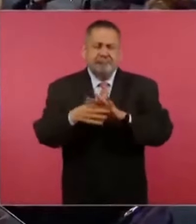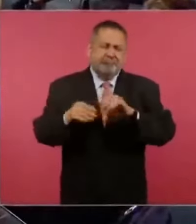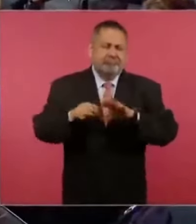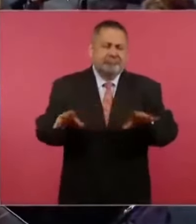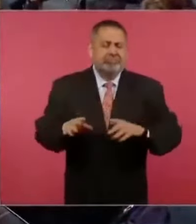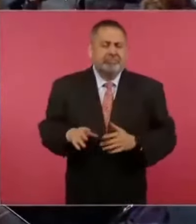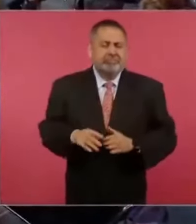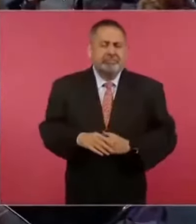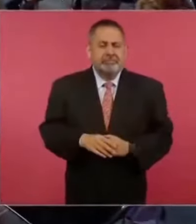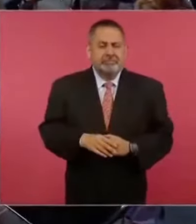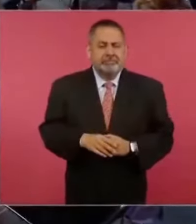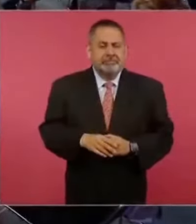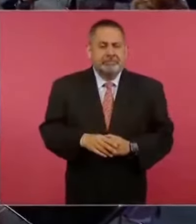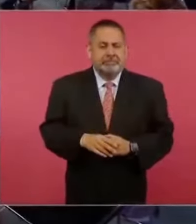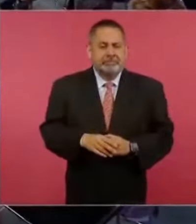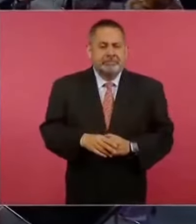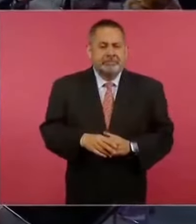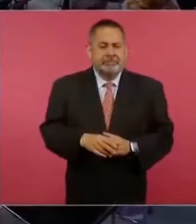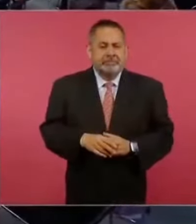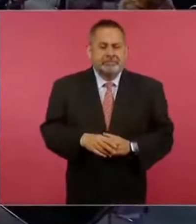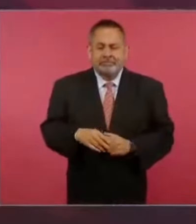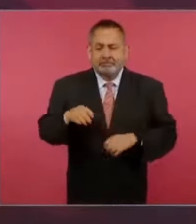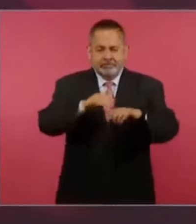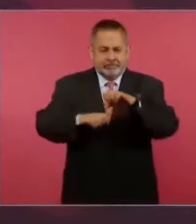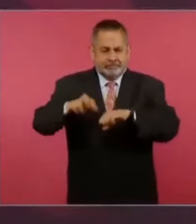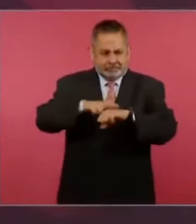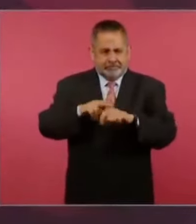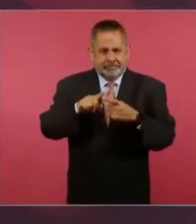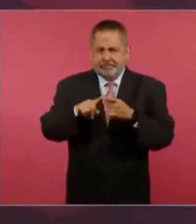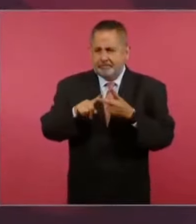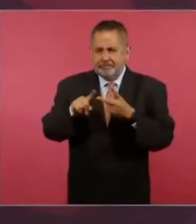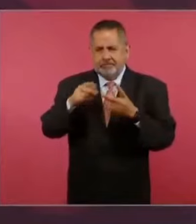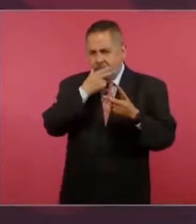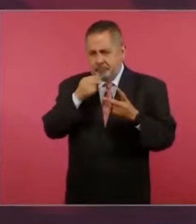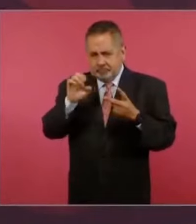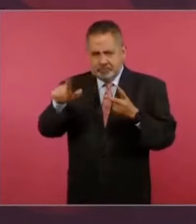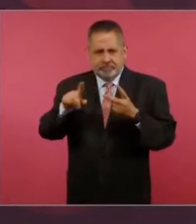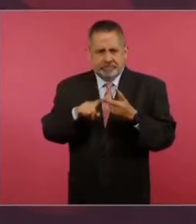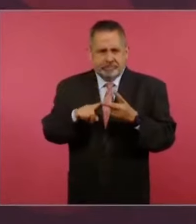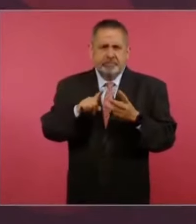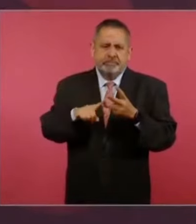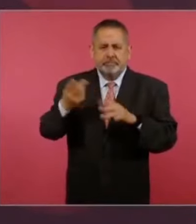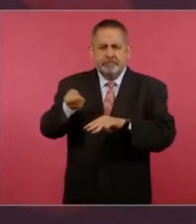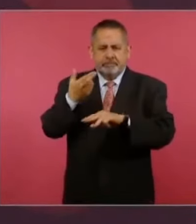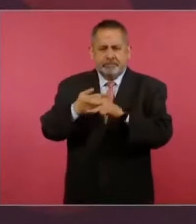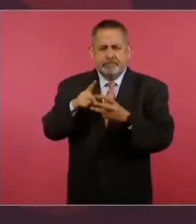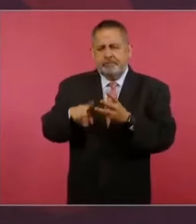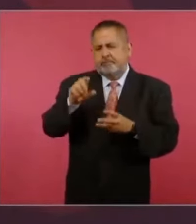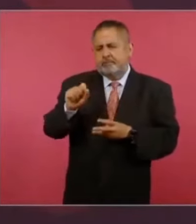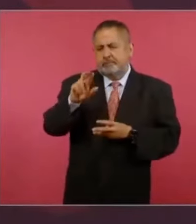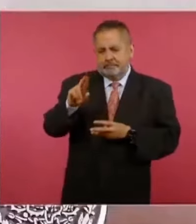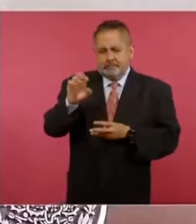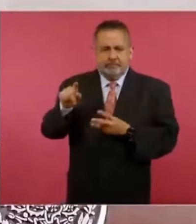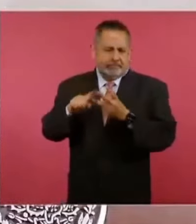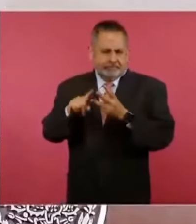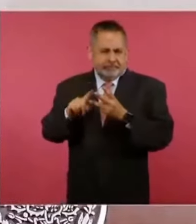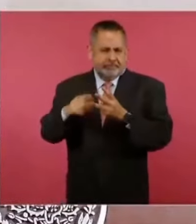Que vengan la embajadora, él, que venga la secretaria de Relaciones